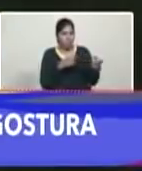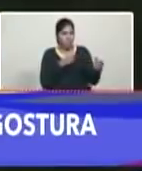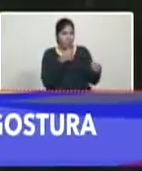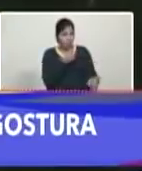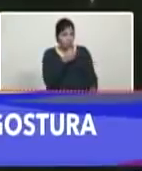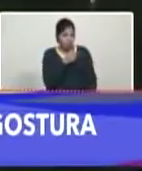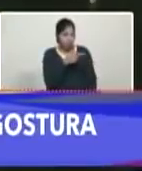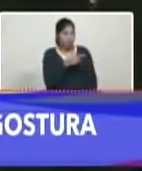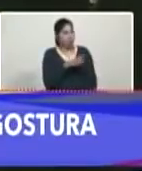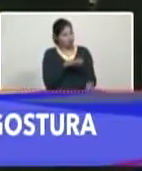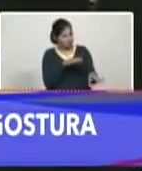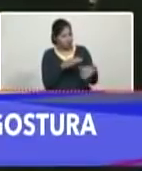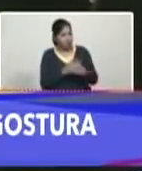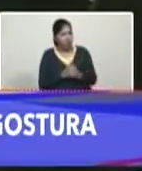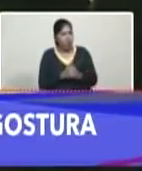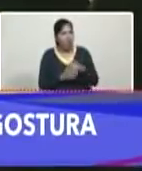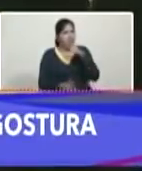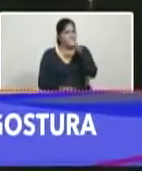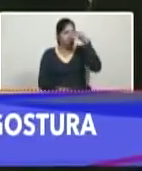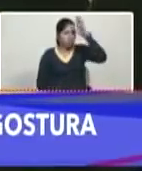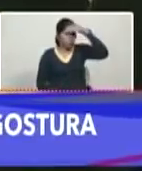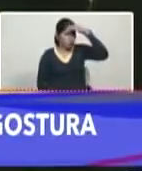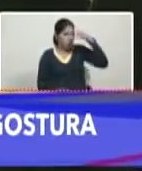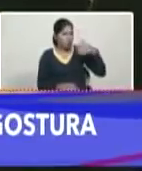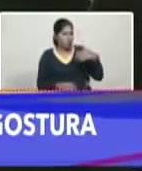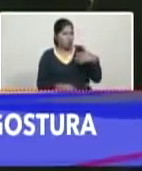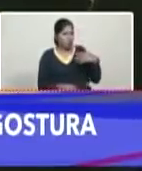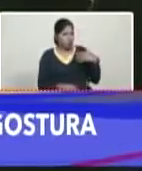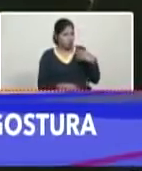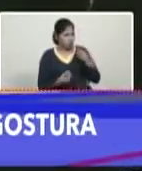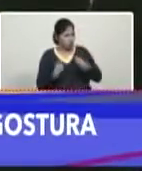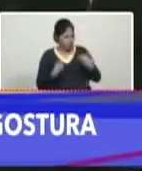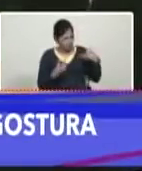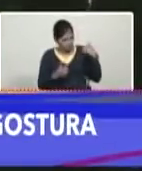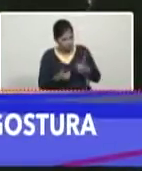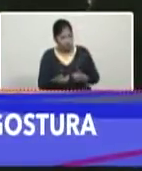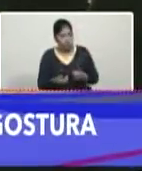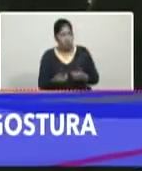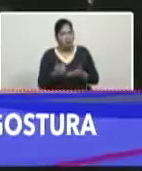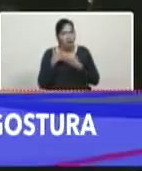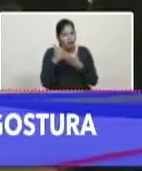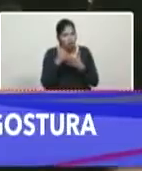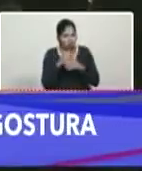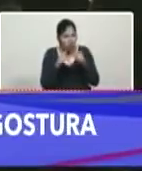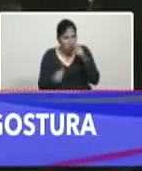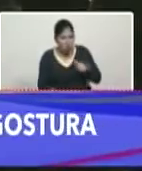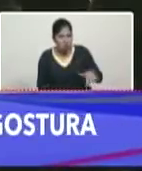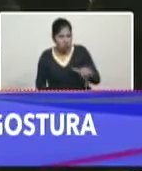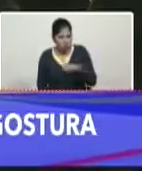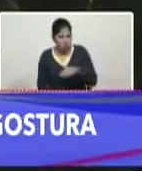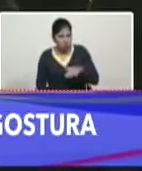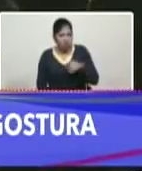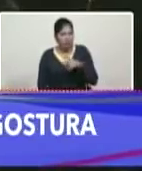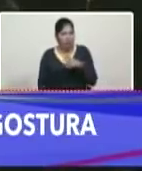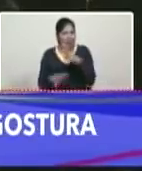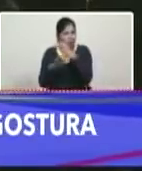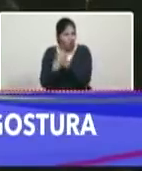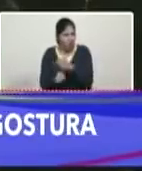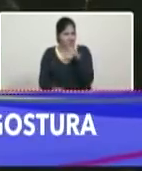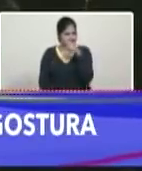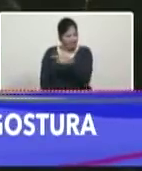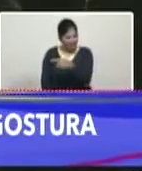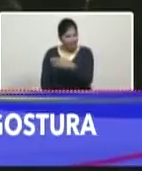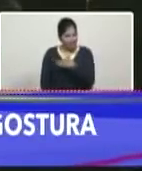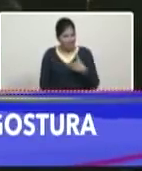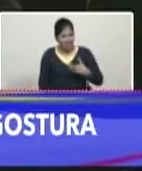¿es que Donald Trump en su vida ha ayudado alguna vez a algún pueblo? ¿Alguien le puede creer a Donald Trump que